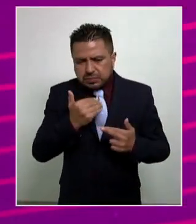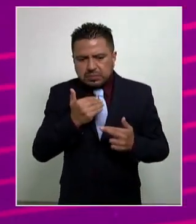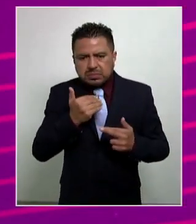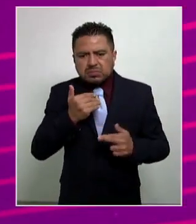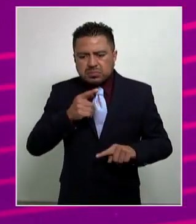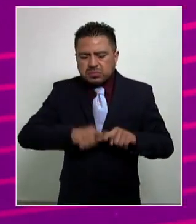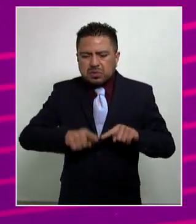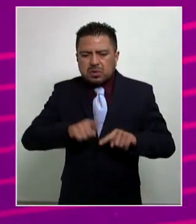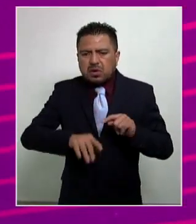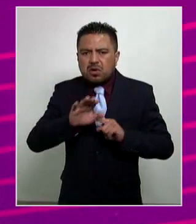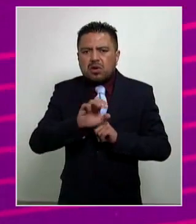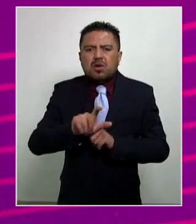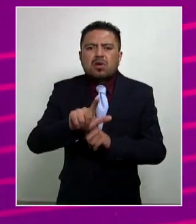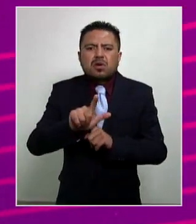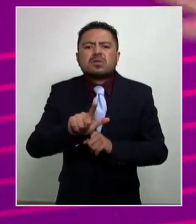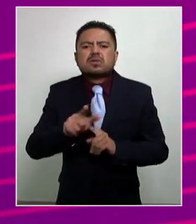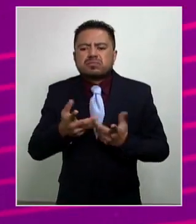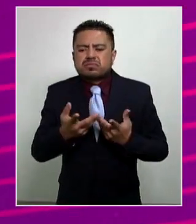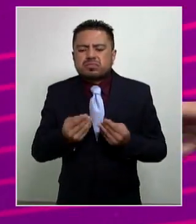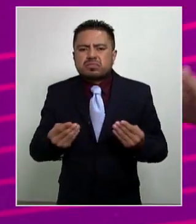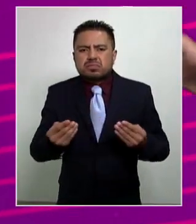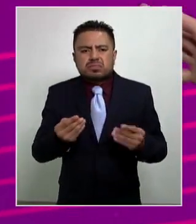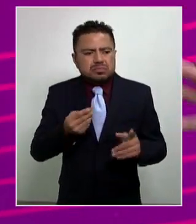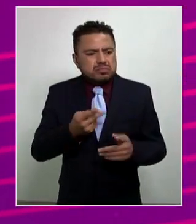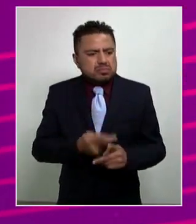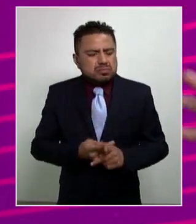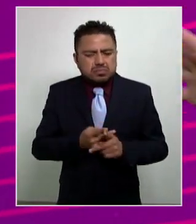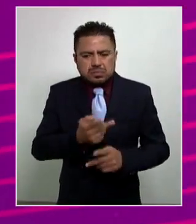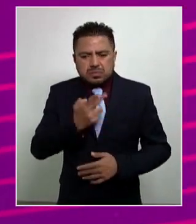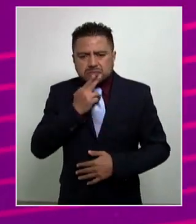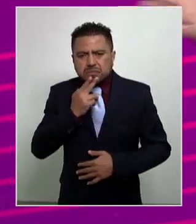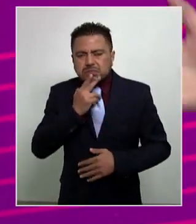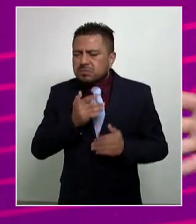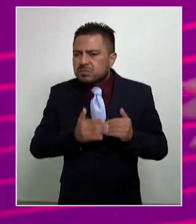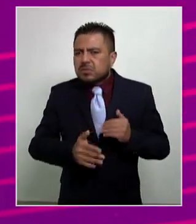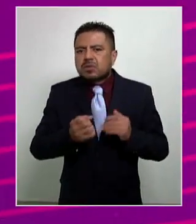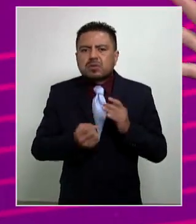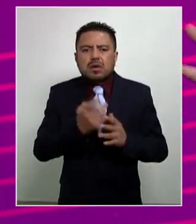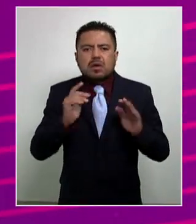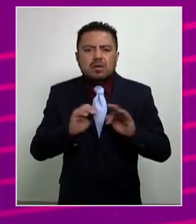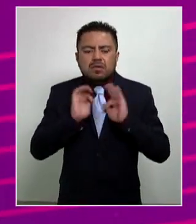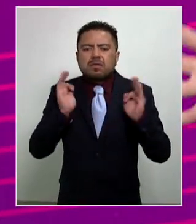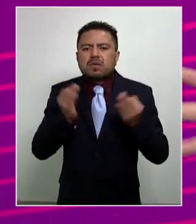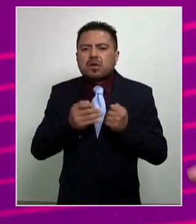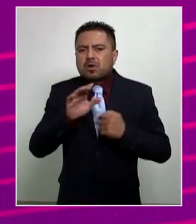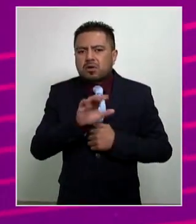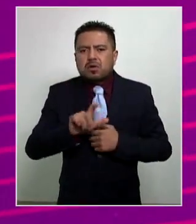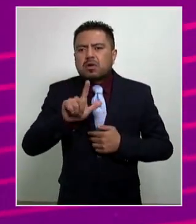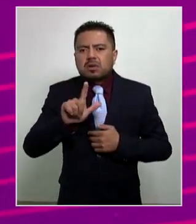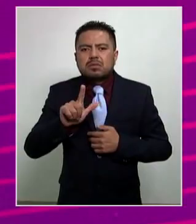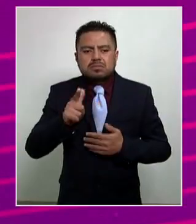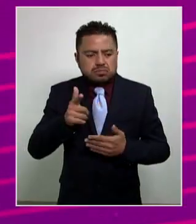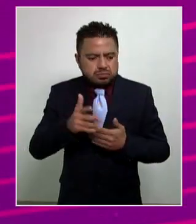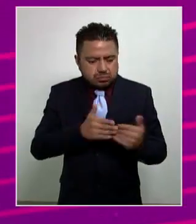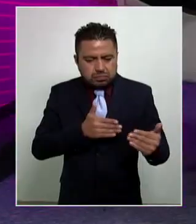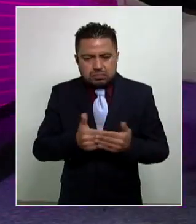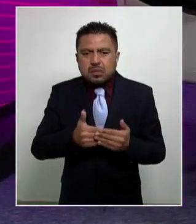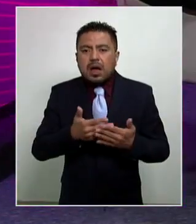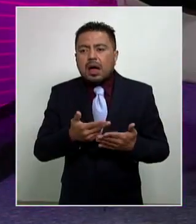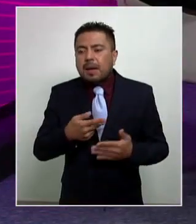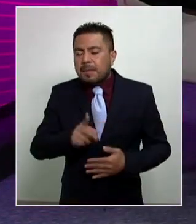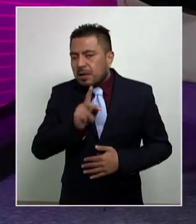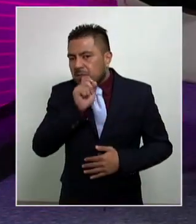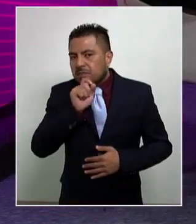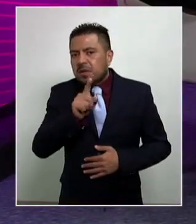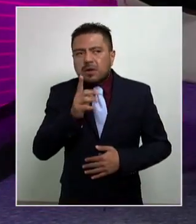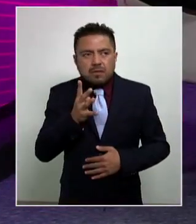desempolvar el colonialismo y sus efectos que persisten y perduran, y nuevas formas de colonialismo contemporáneo, pero también